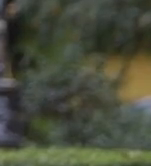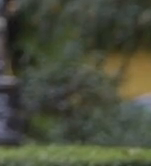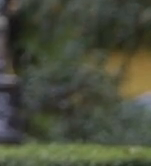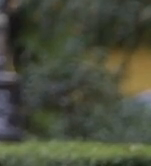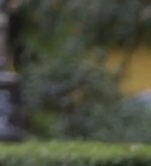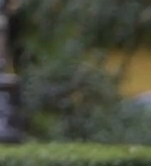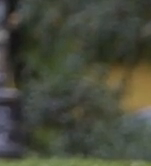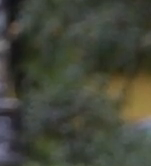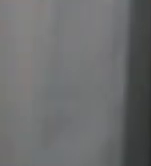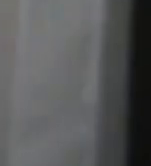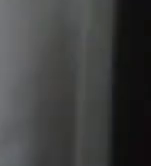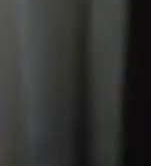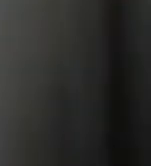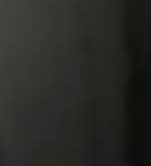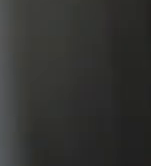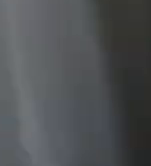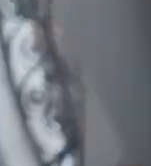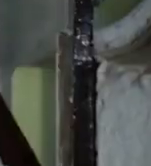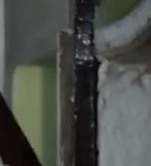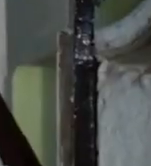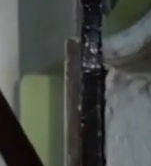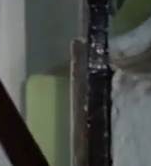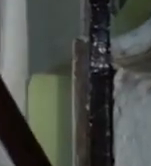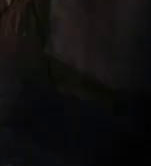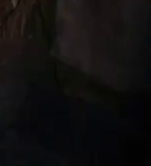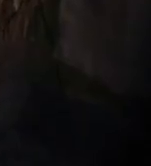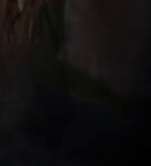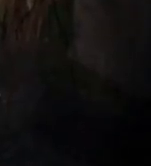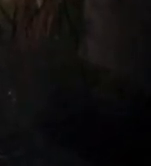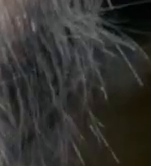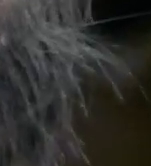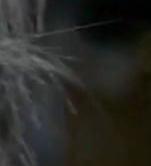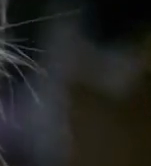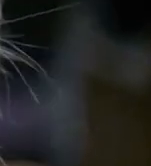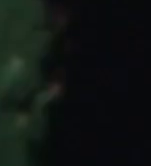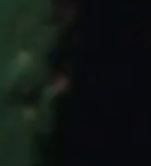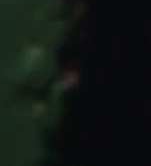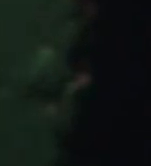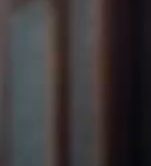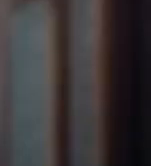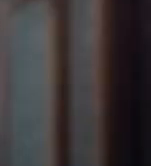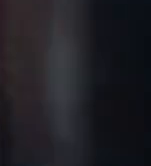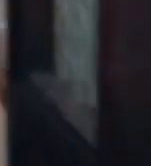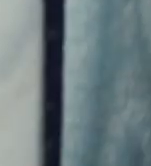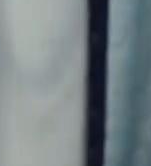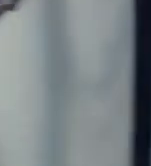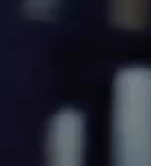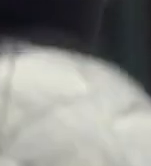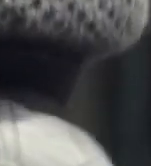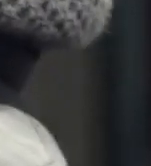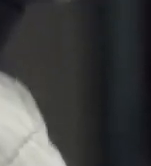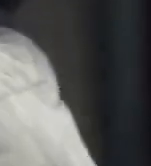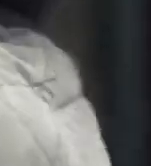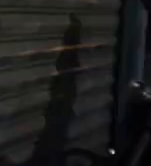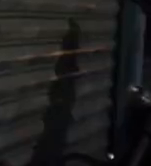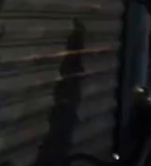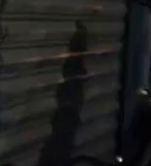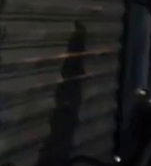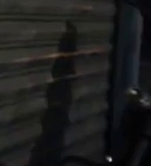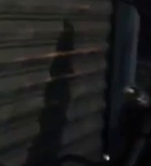Imagínate vivir sin miedo. Imagina disfrutar cada tarde y cada noche. Imagina poder abrir tus puertas.